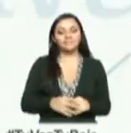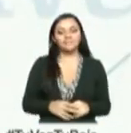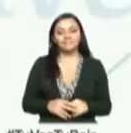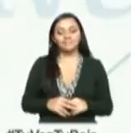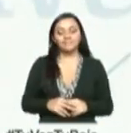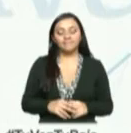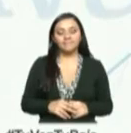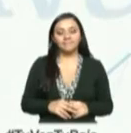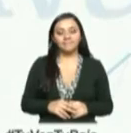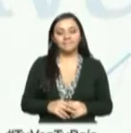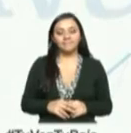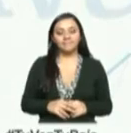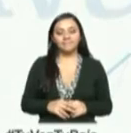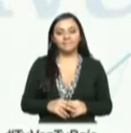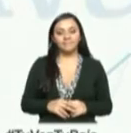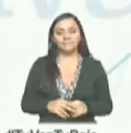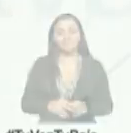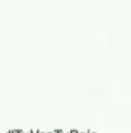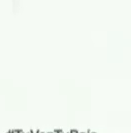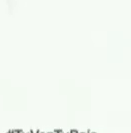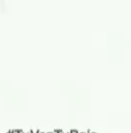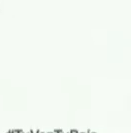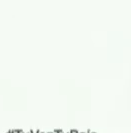internacionales. Ya volvemos.